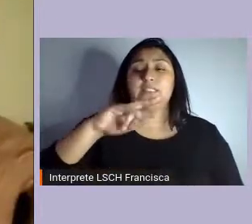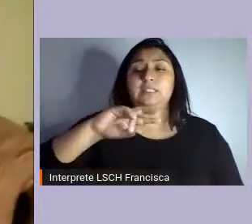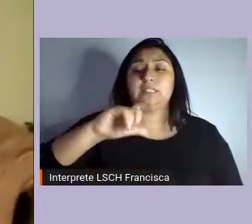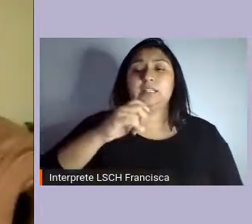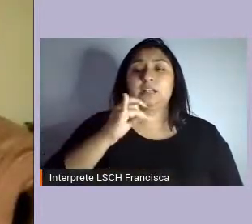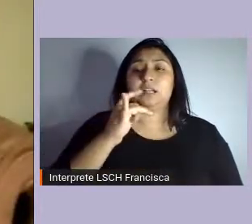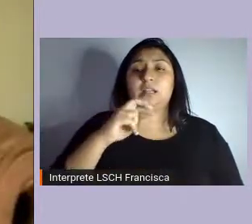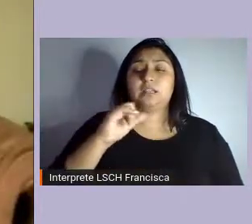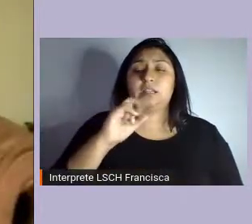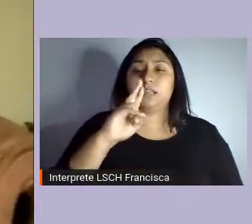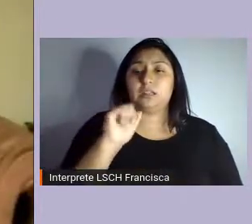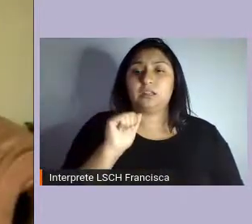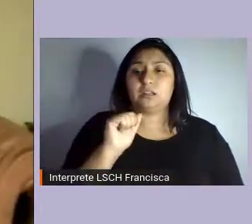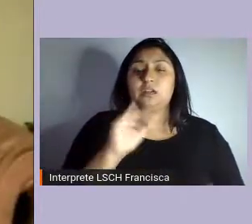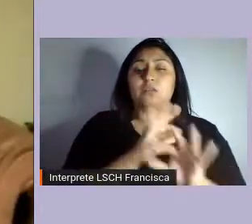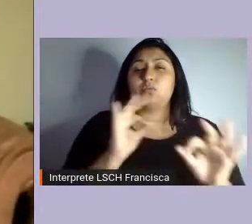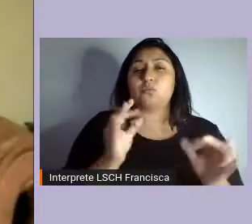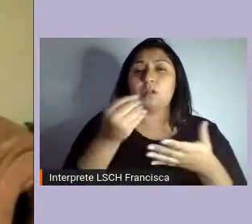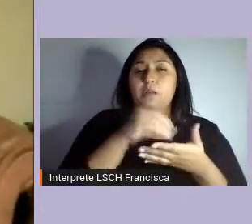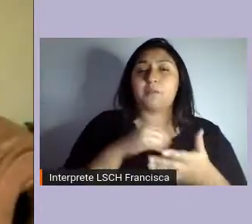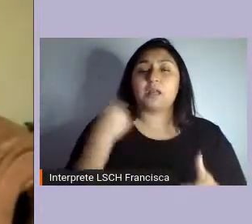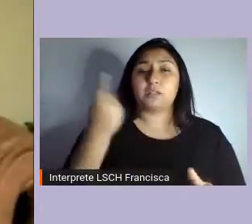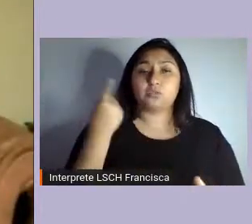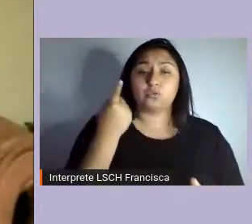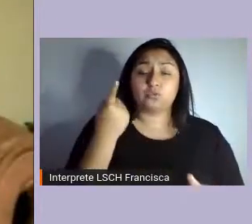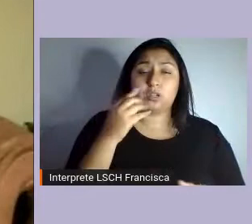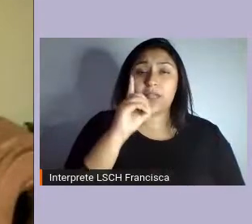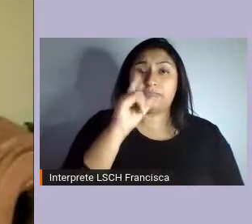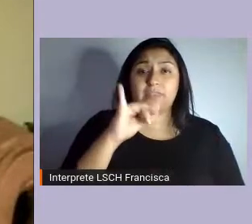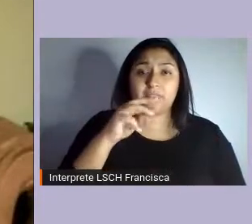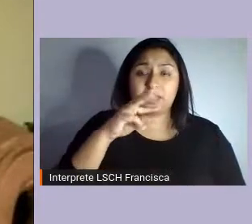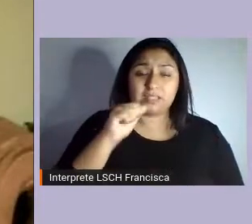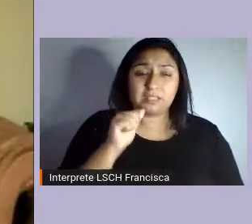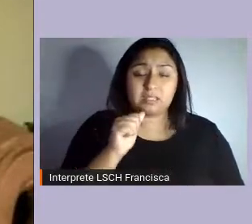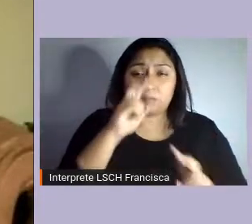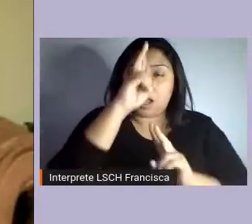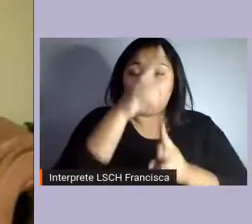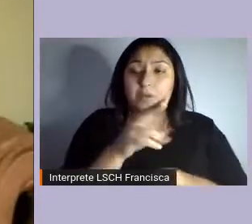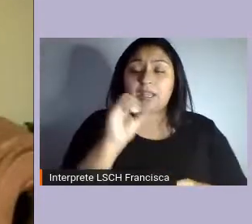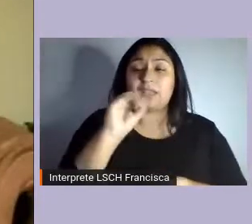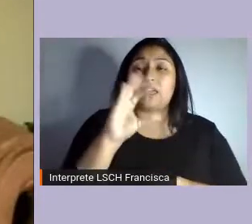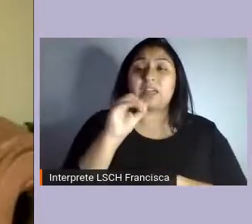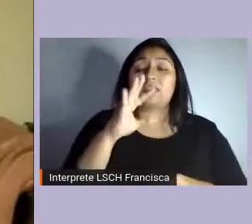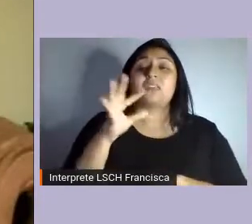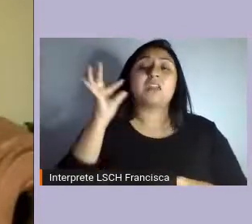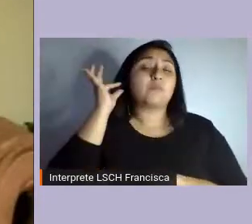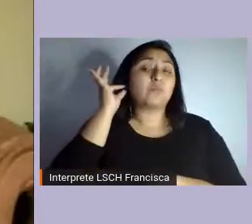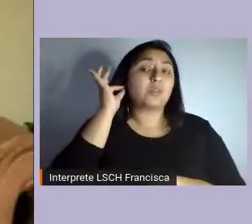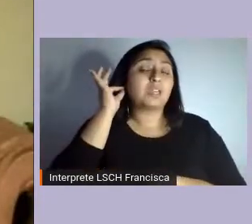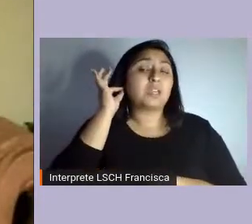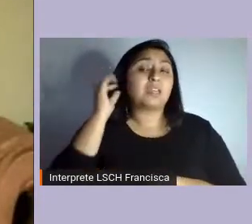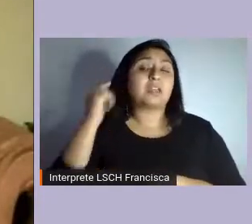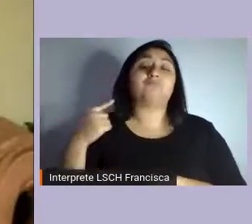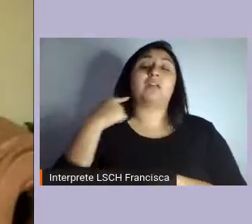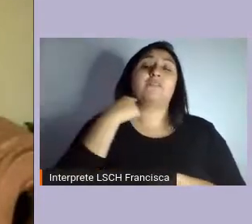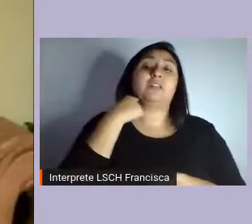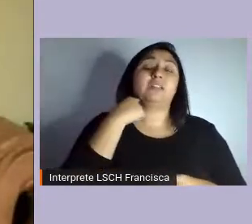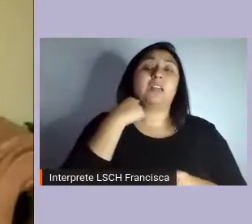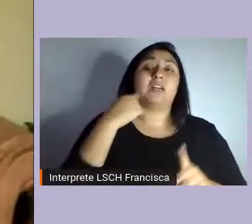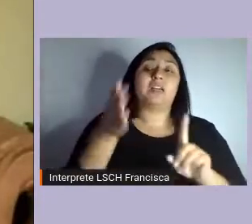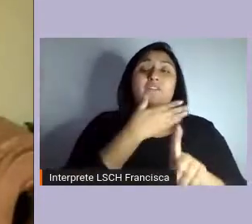donde aparecen décimas de homenaje a 10 mujeres víctimas de violencia política y de violencia de